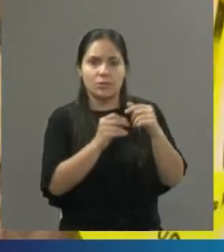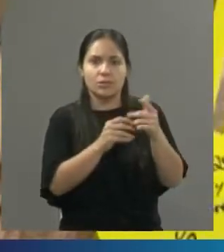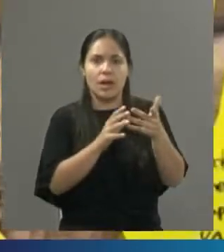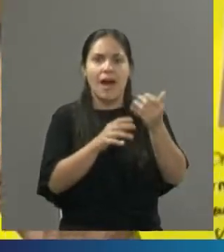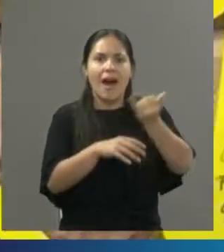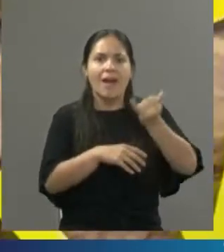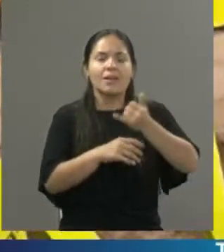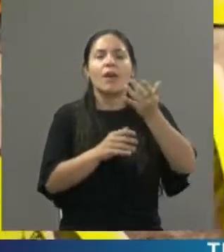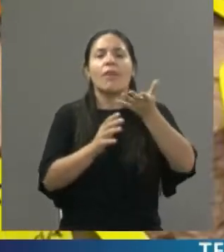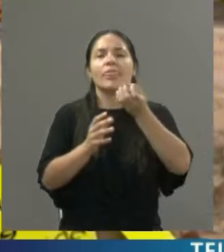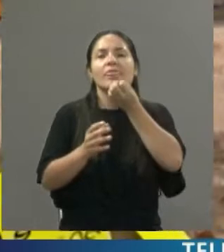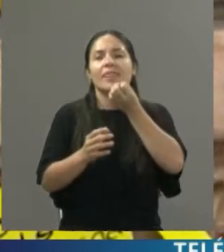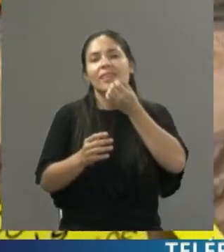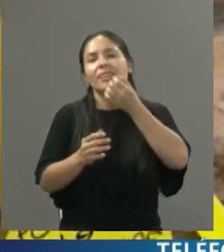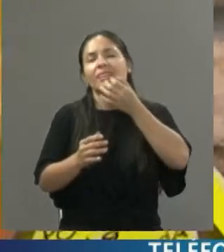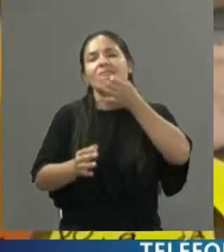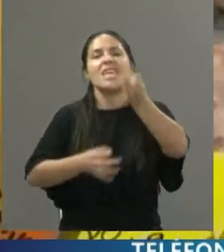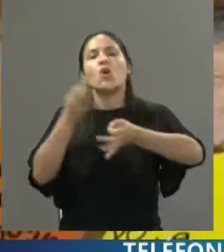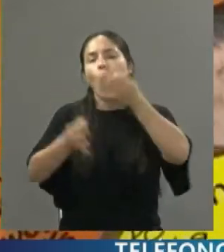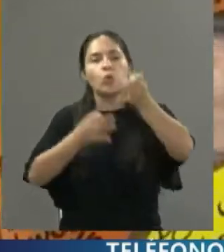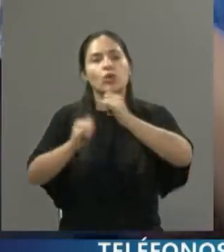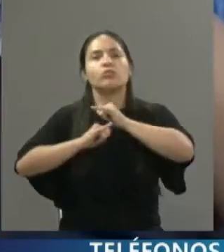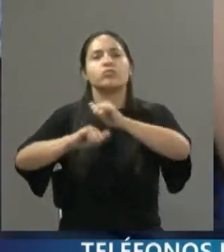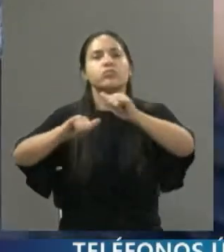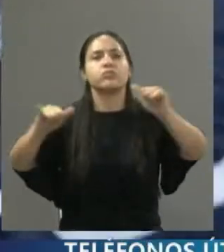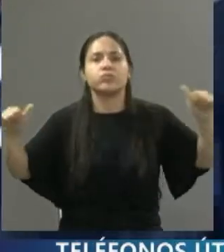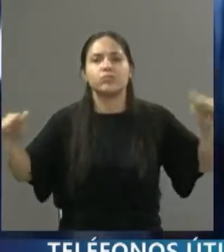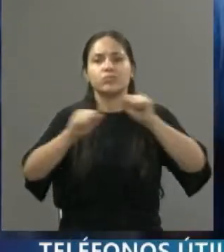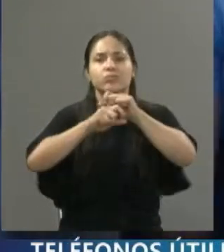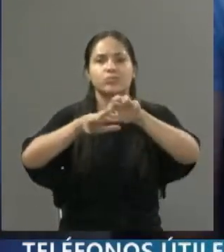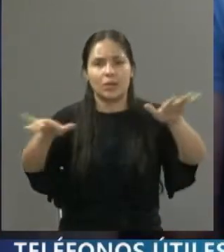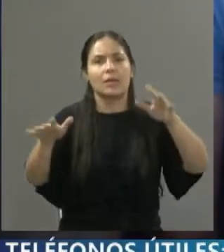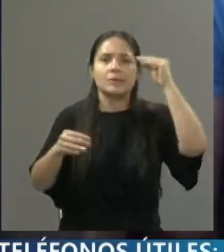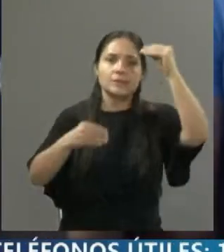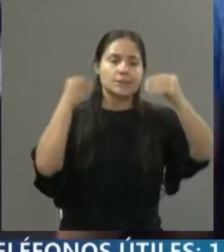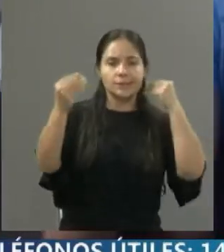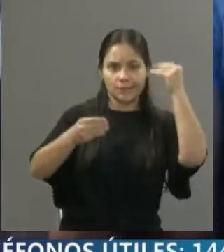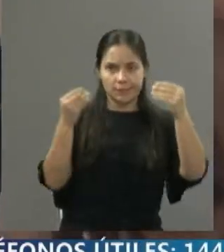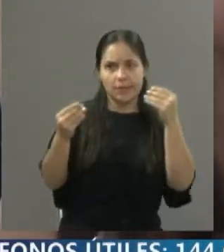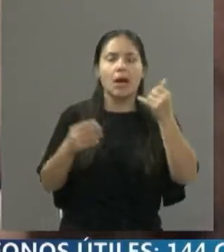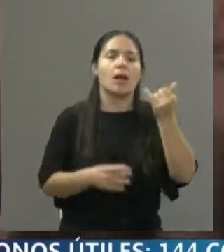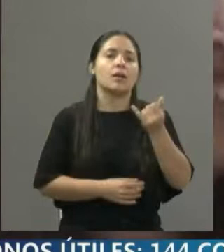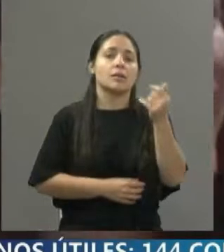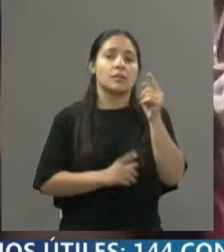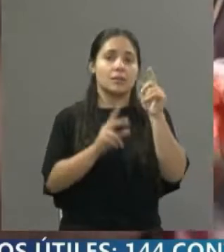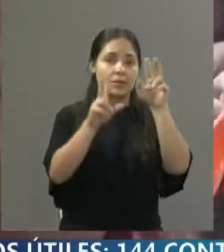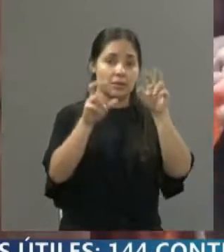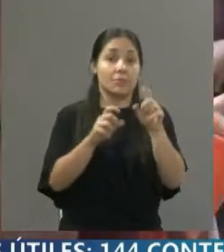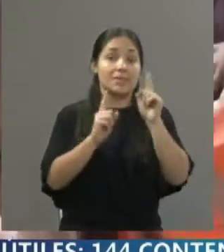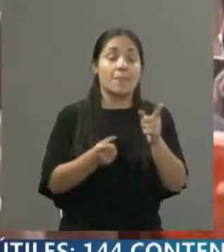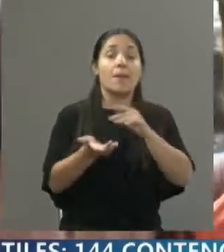retroceso y este peligro de los acuerdos básicos sobre los cuales construimos nuestra democracia,